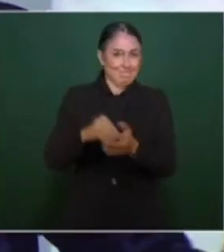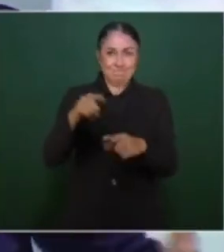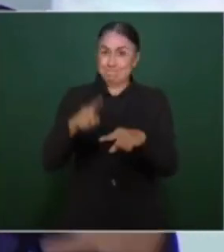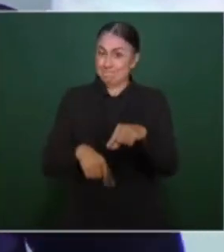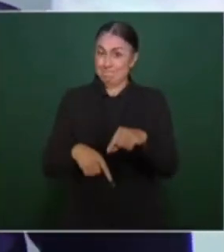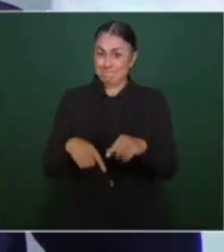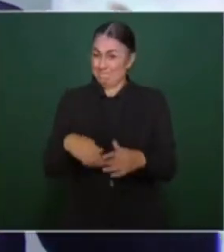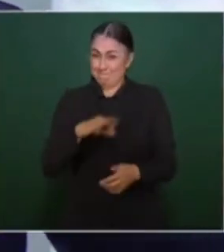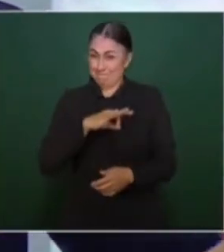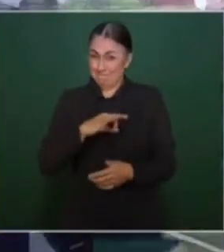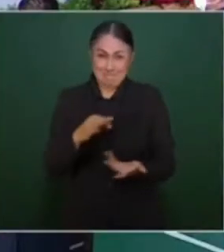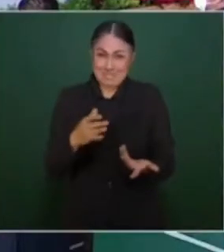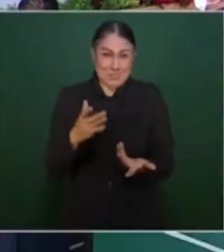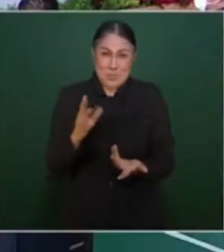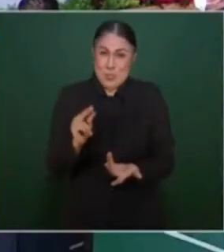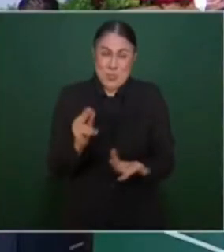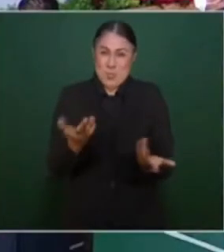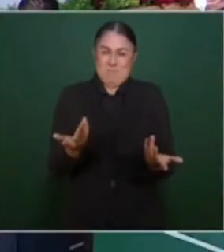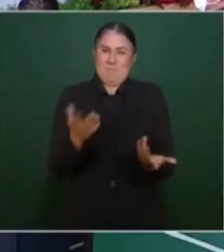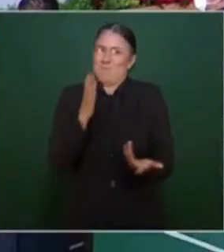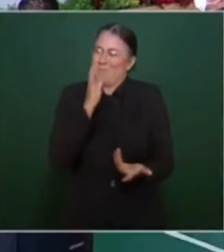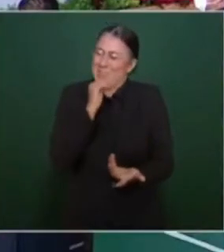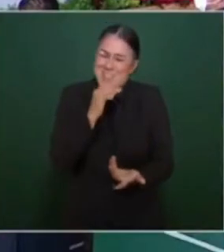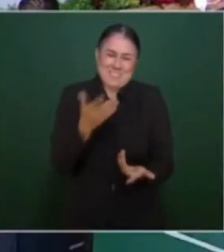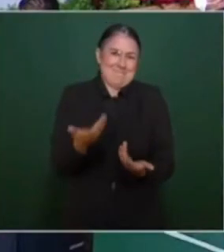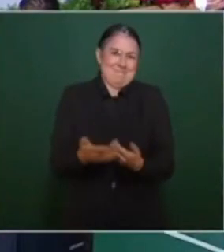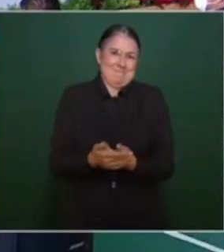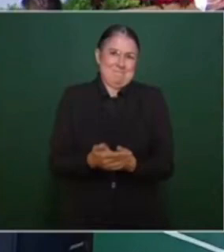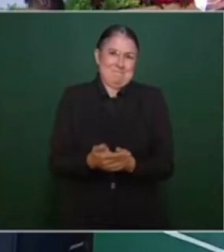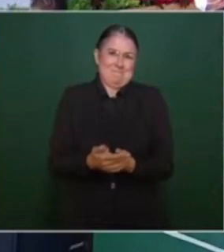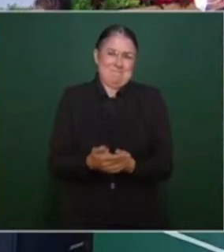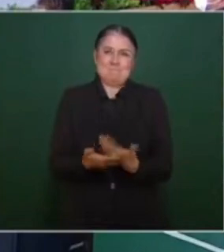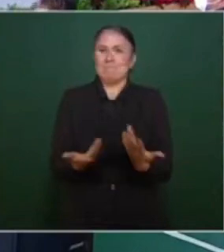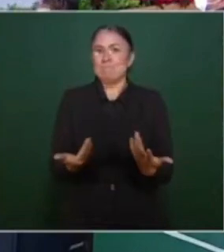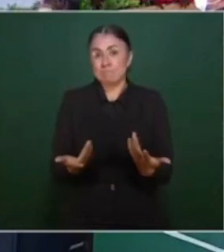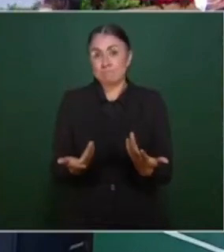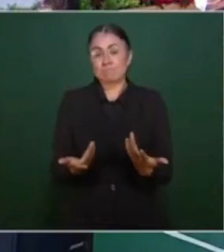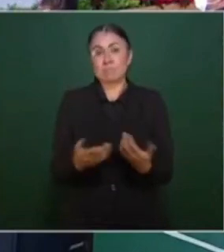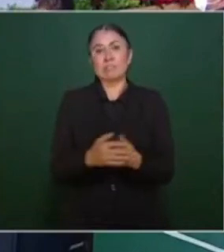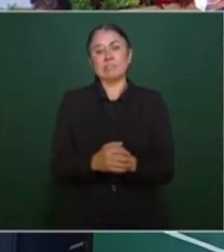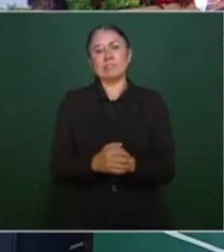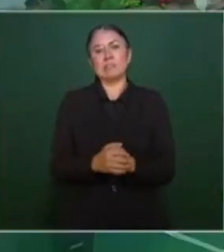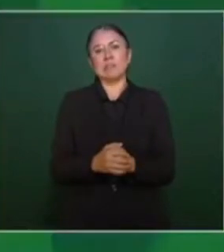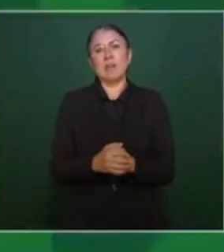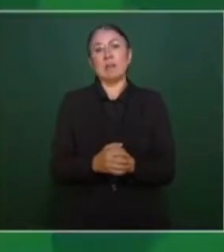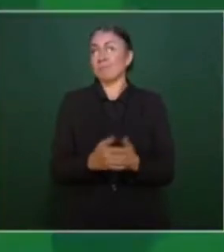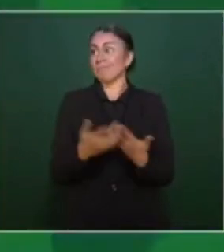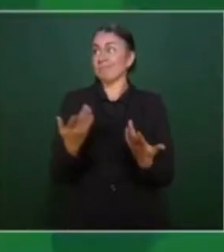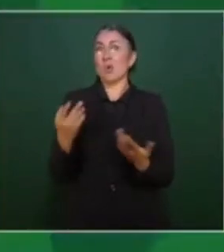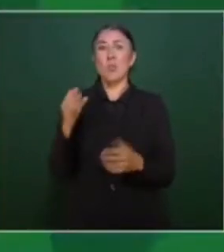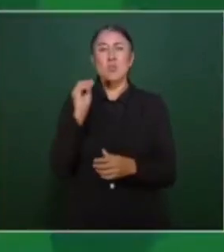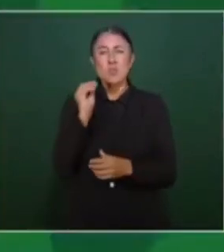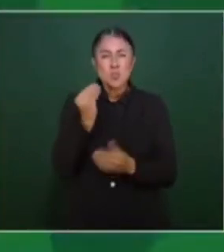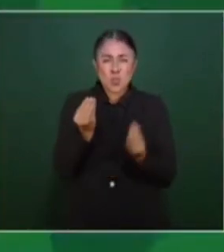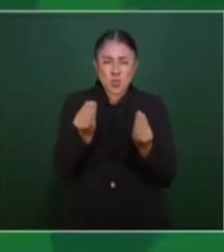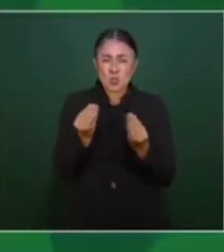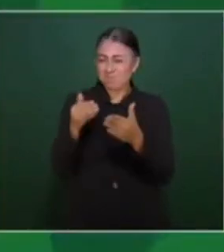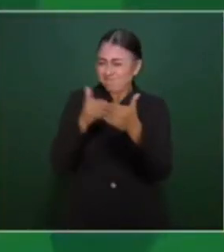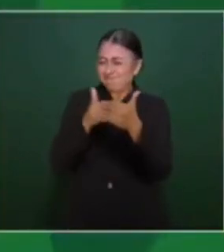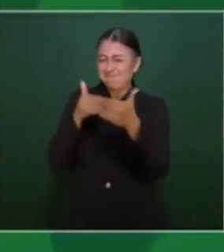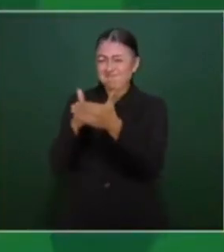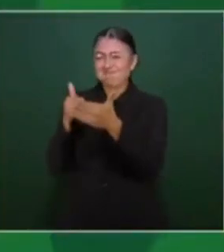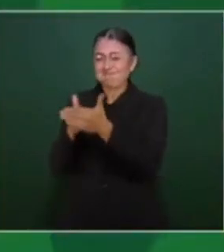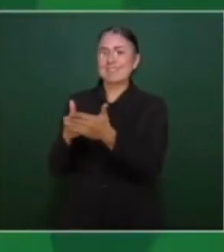porque nos han puesto muchísimos obstáculos. Y esto pues no solo es